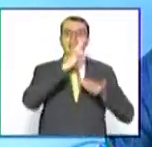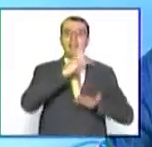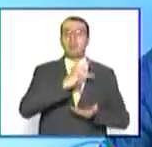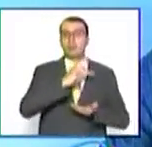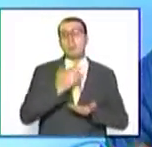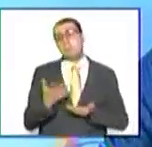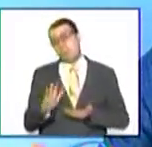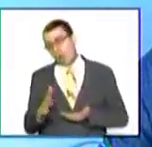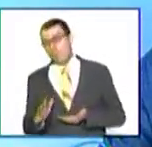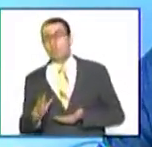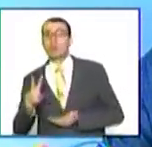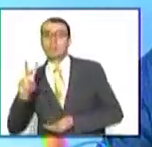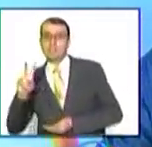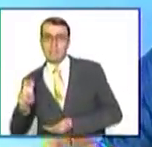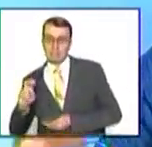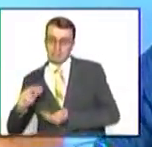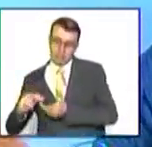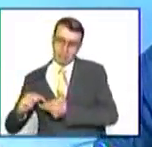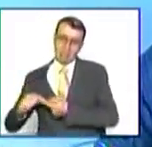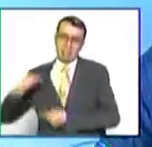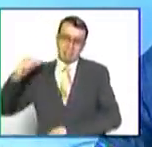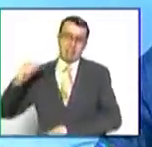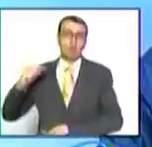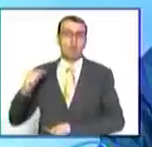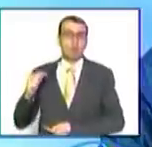Quienes pesen 88 litros, quienes pesen